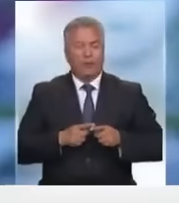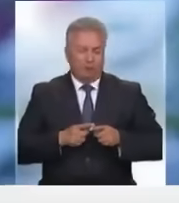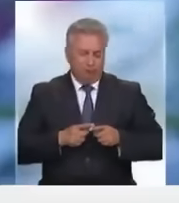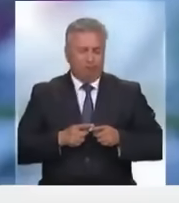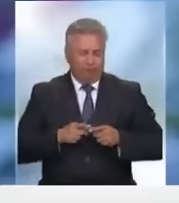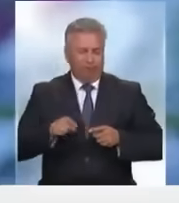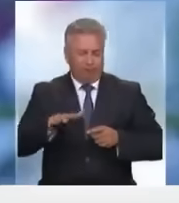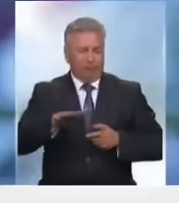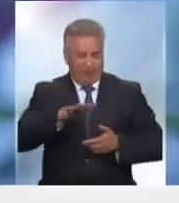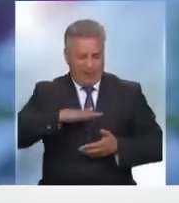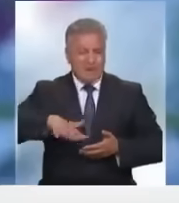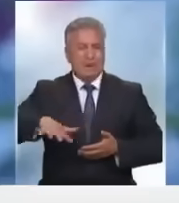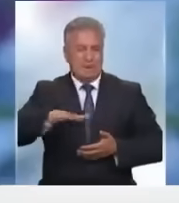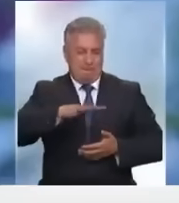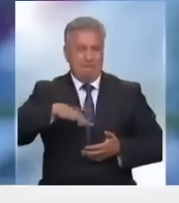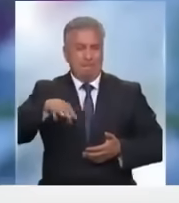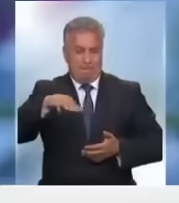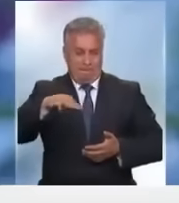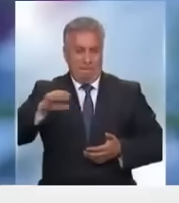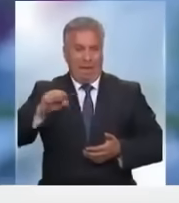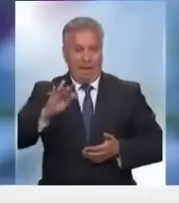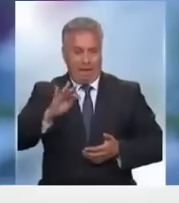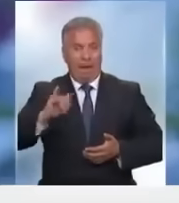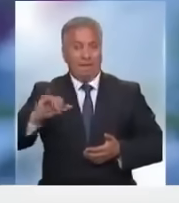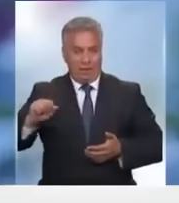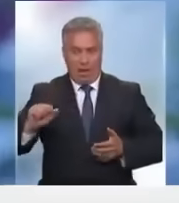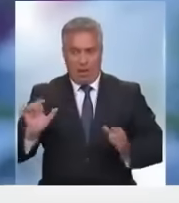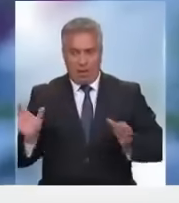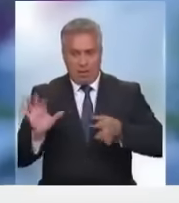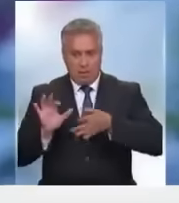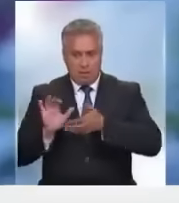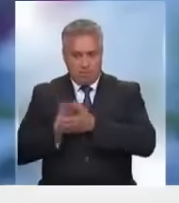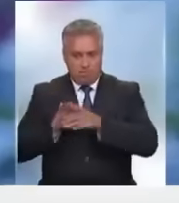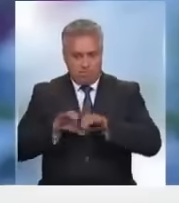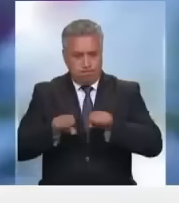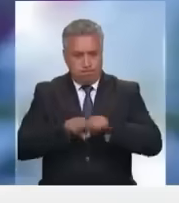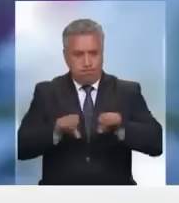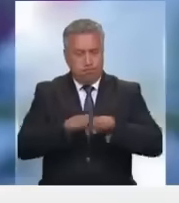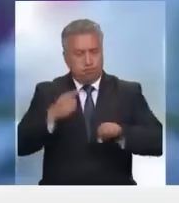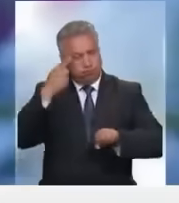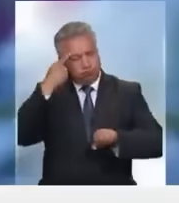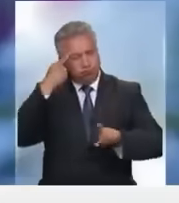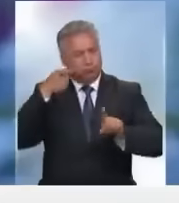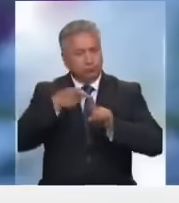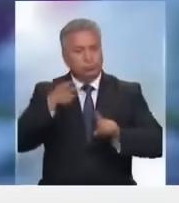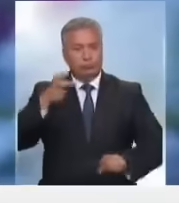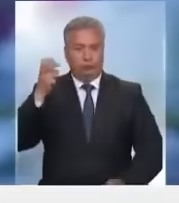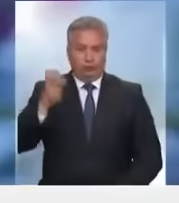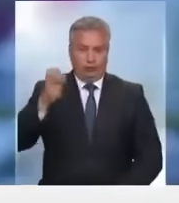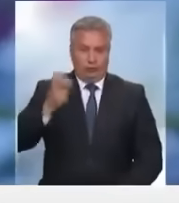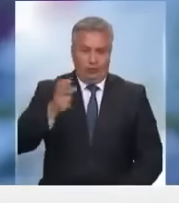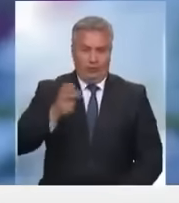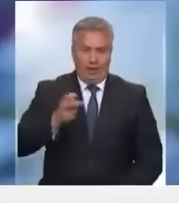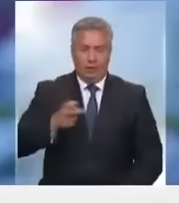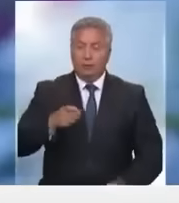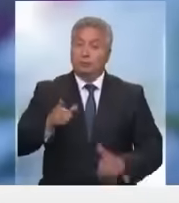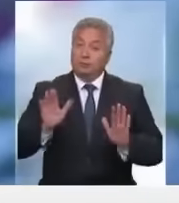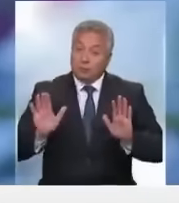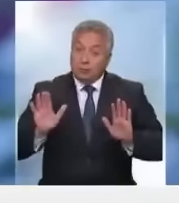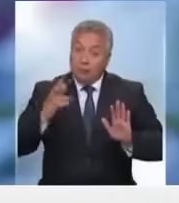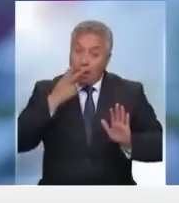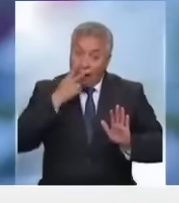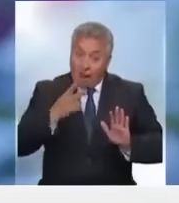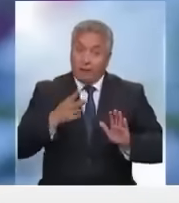una asociación ilícita para robar. Ojalá que efectivamente podamos probar que es una